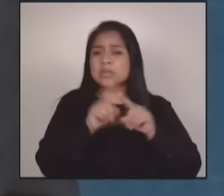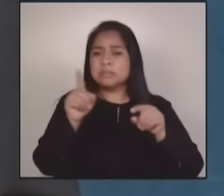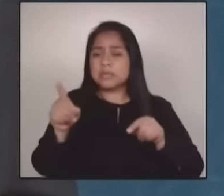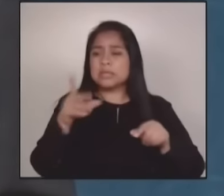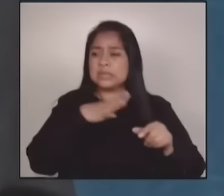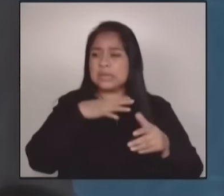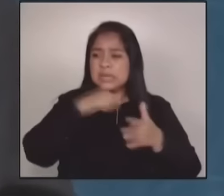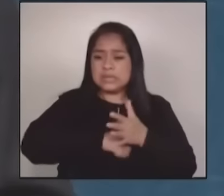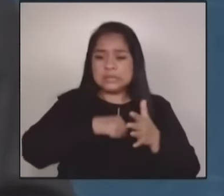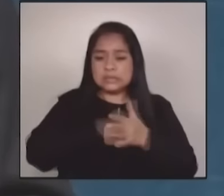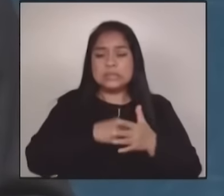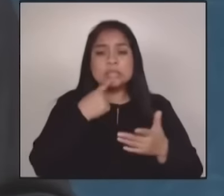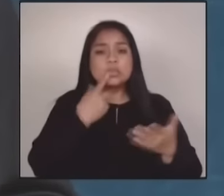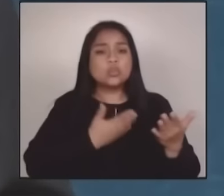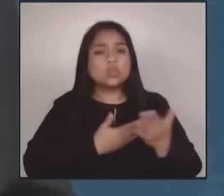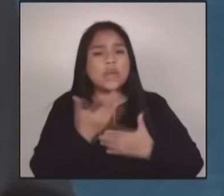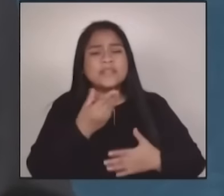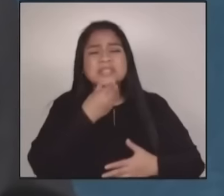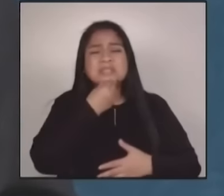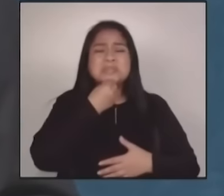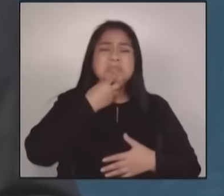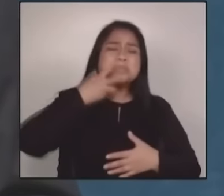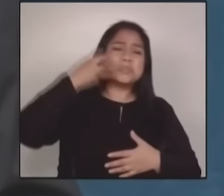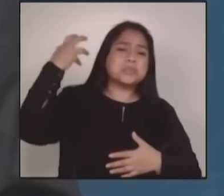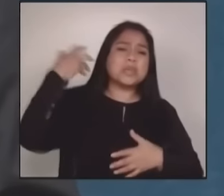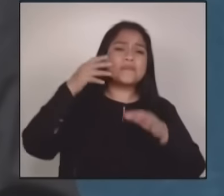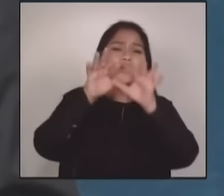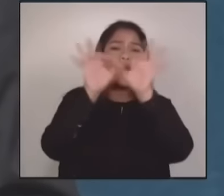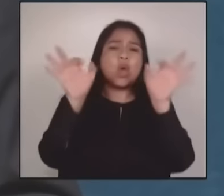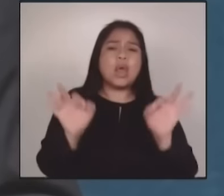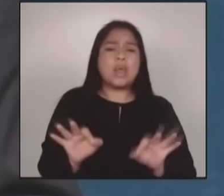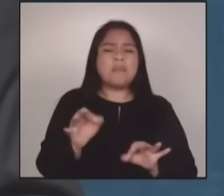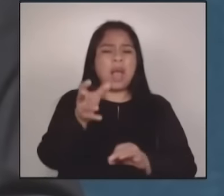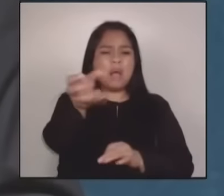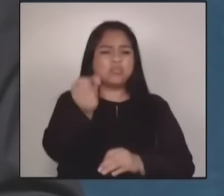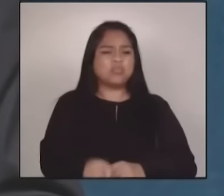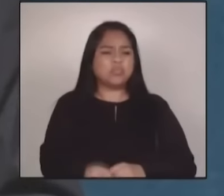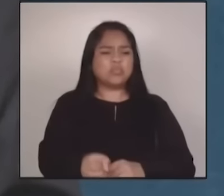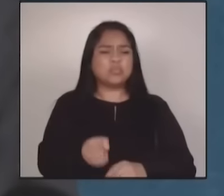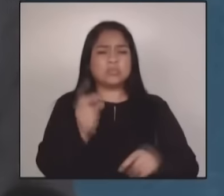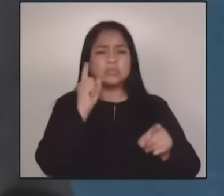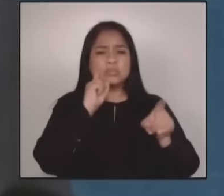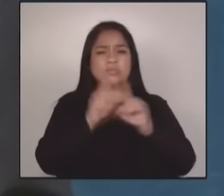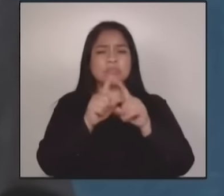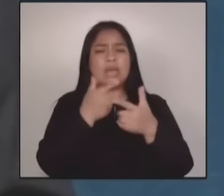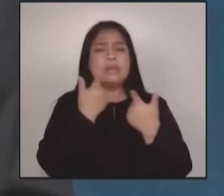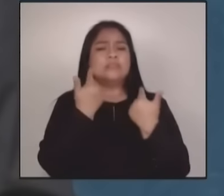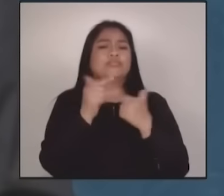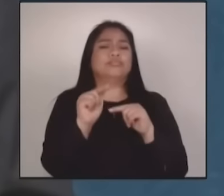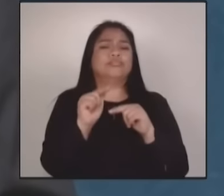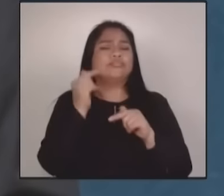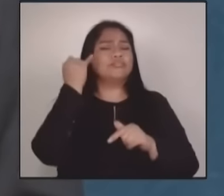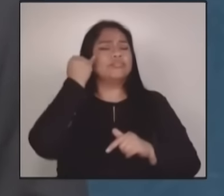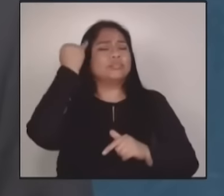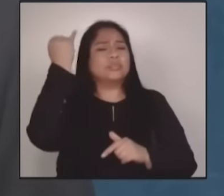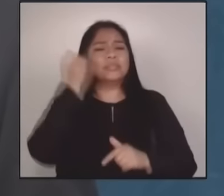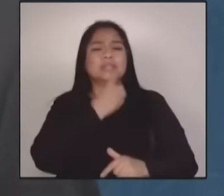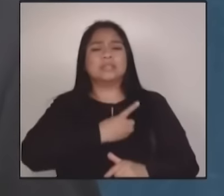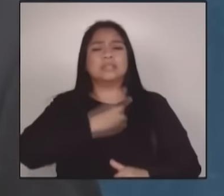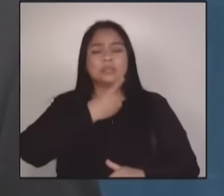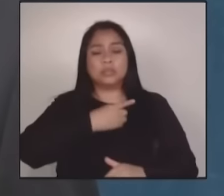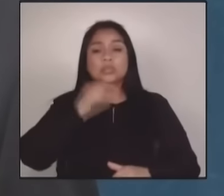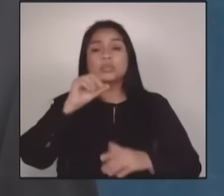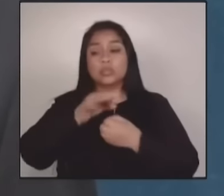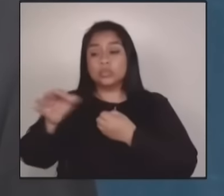contra nuevas y antiguas formas de autoritarismo que limitan las aspiraciones de los pueblos y